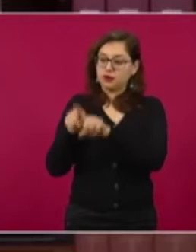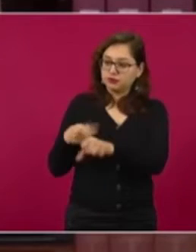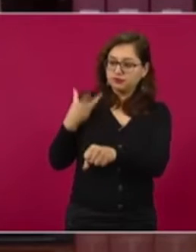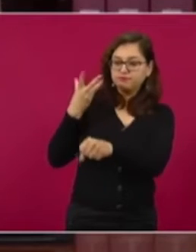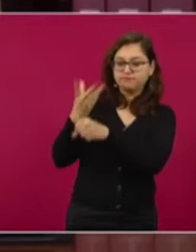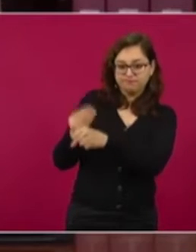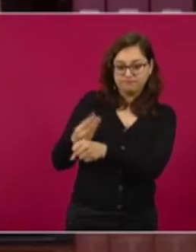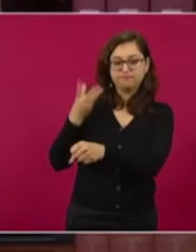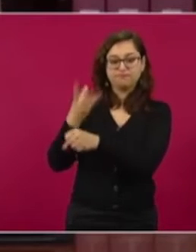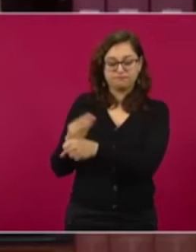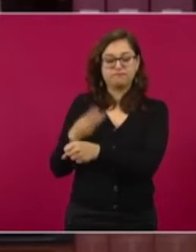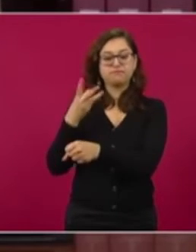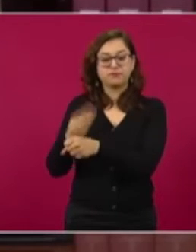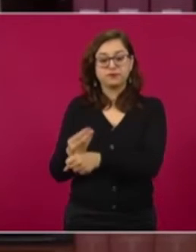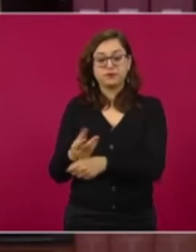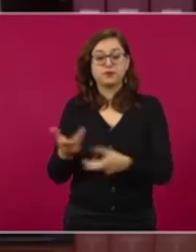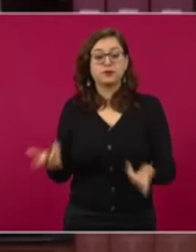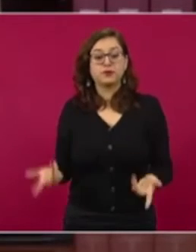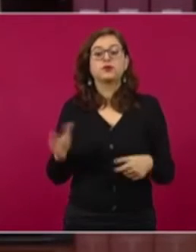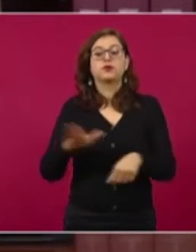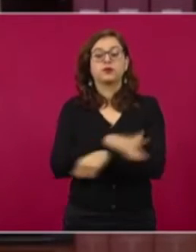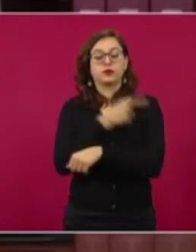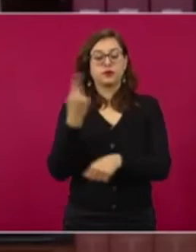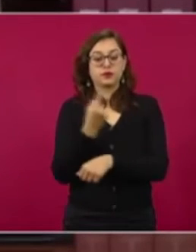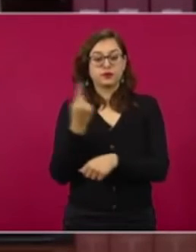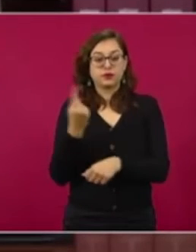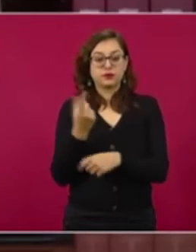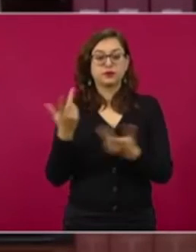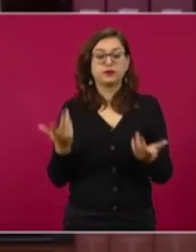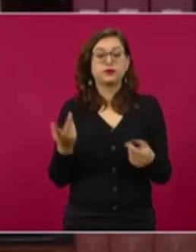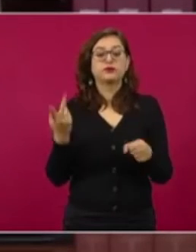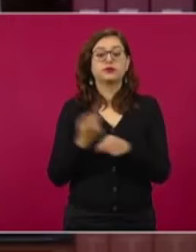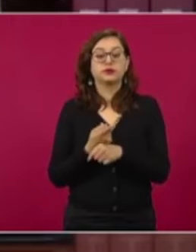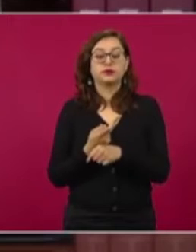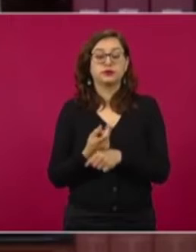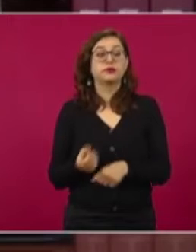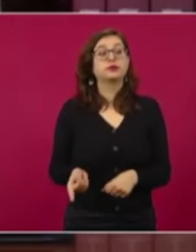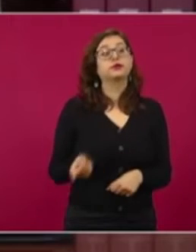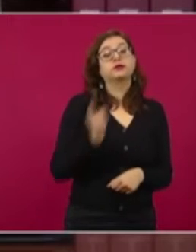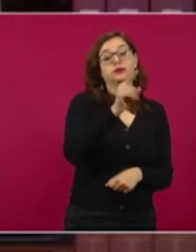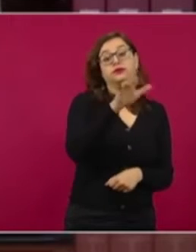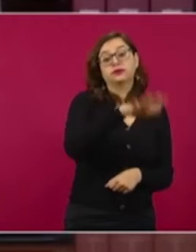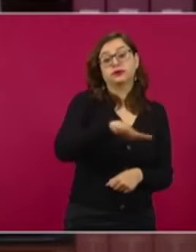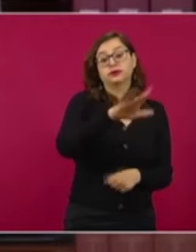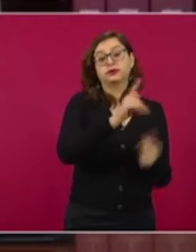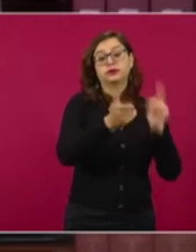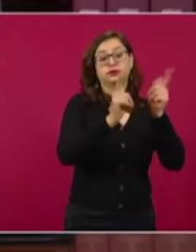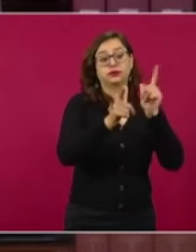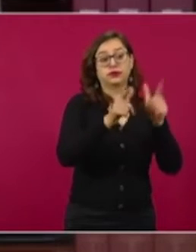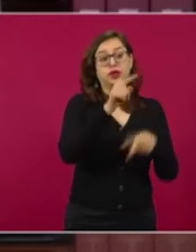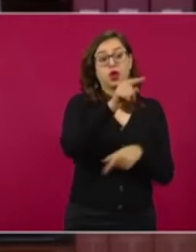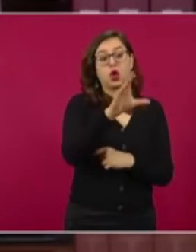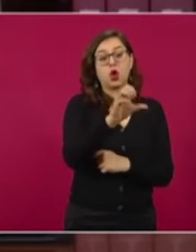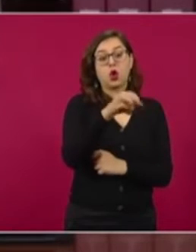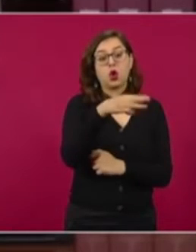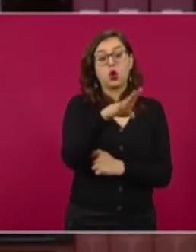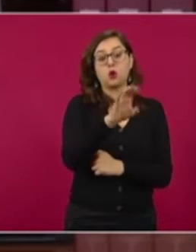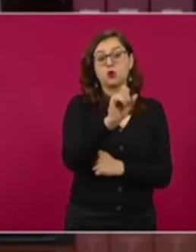porque a diferencia de Deer Park, que no produce combustible, nosotros tenemos refinerías que